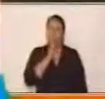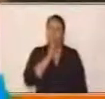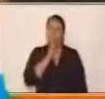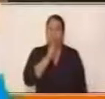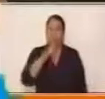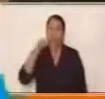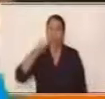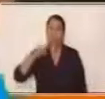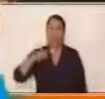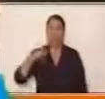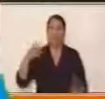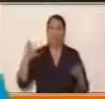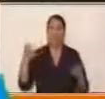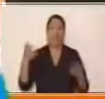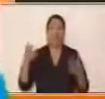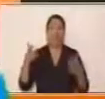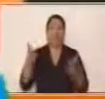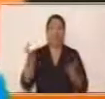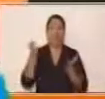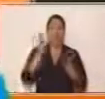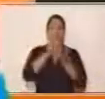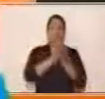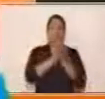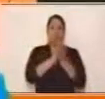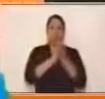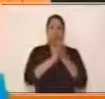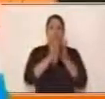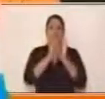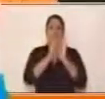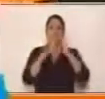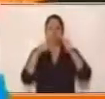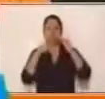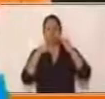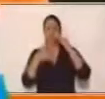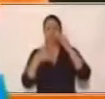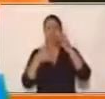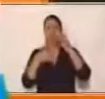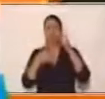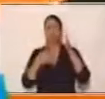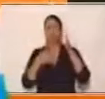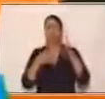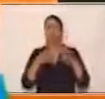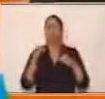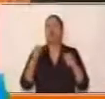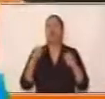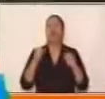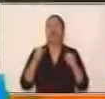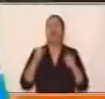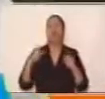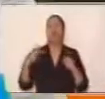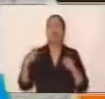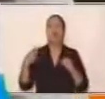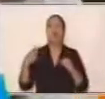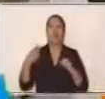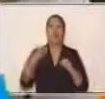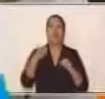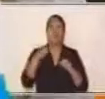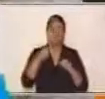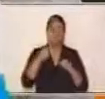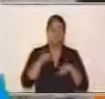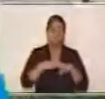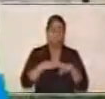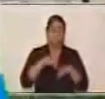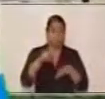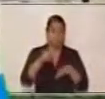pestaña que podemos observar aquí, la vamos a cortar. Mucho cuidado al utilizar las tijeras.